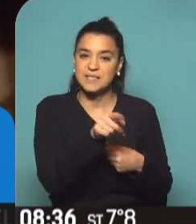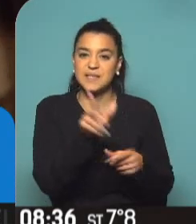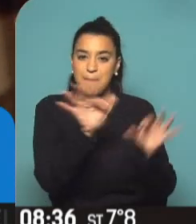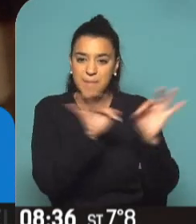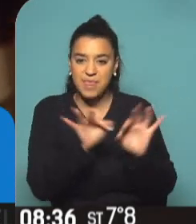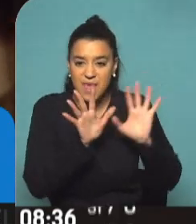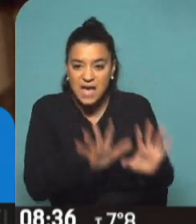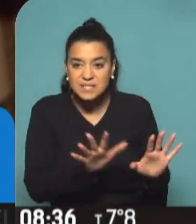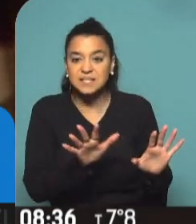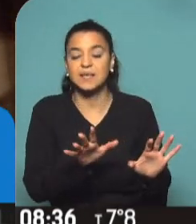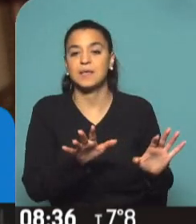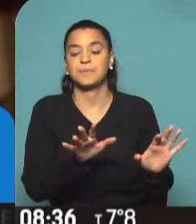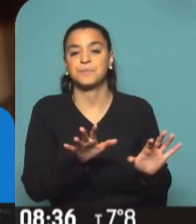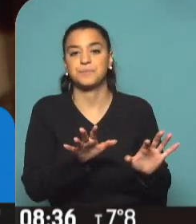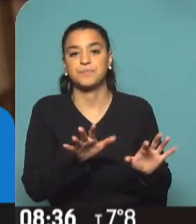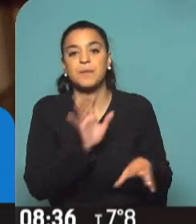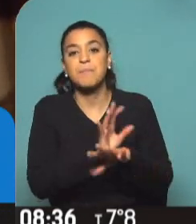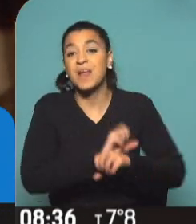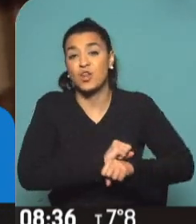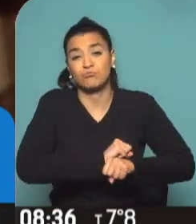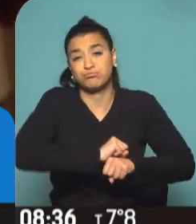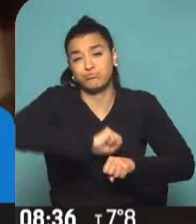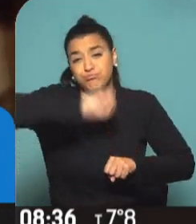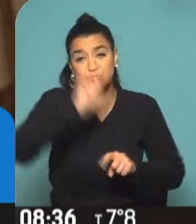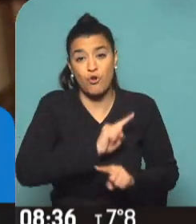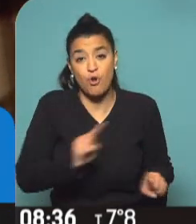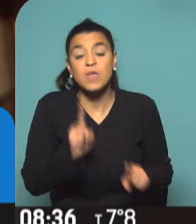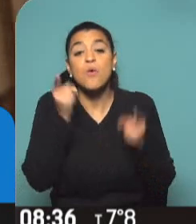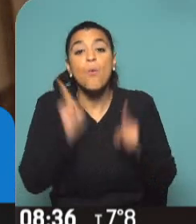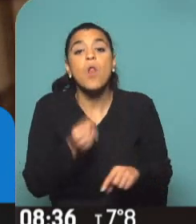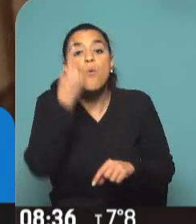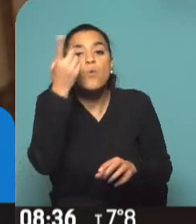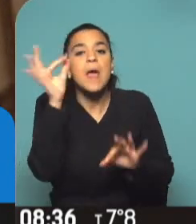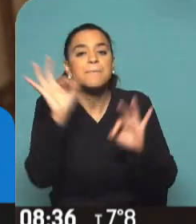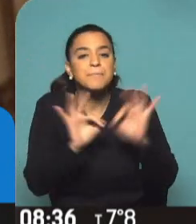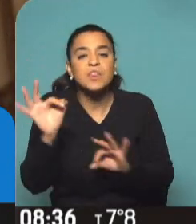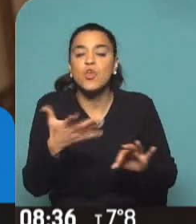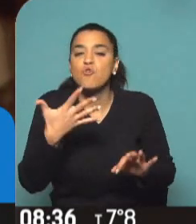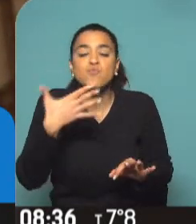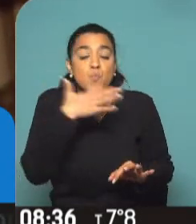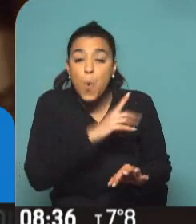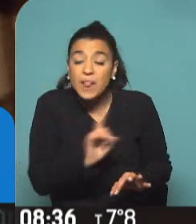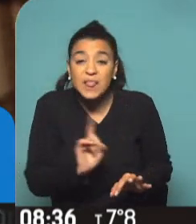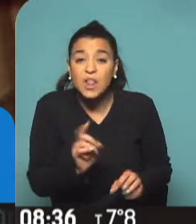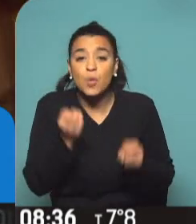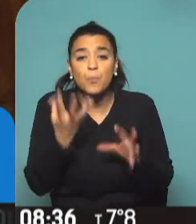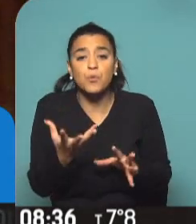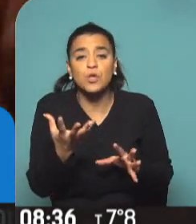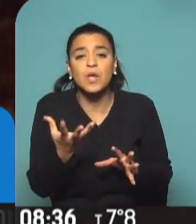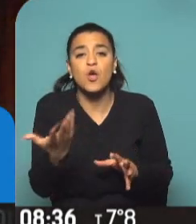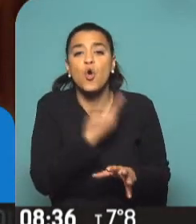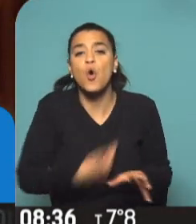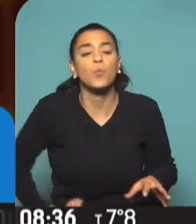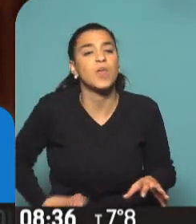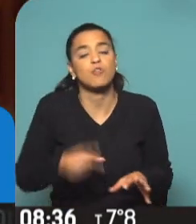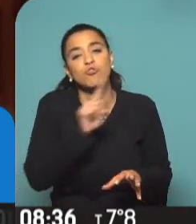medidas evitando una explosión. Igual hay una medida que no entiendo por qué el gobierno